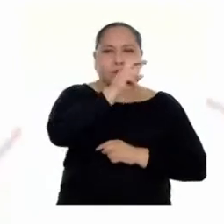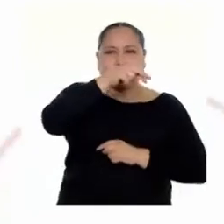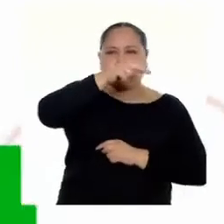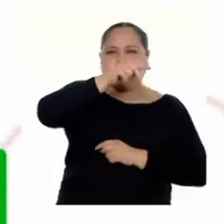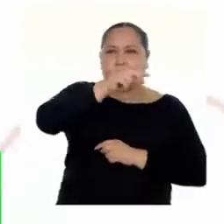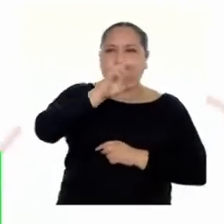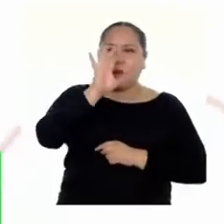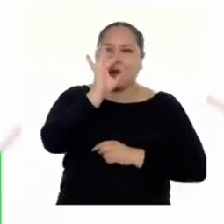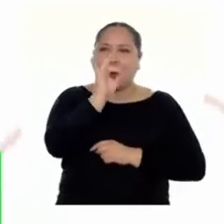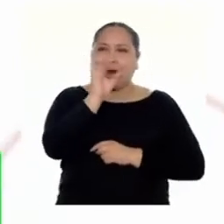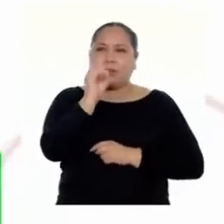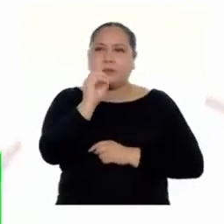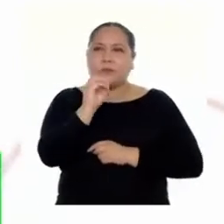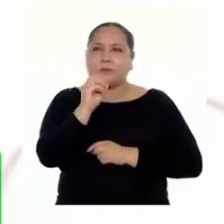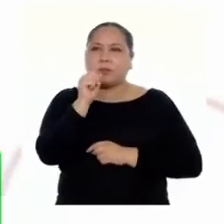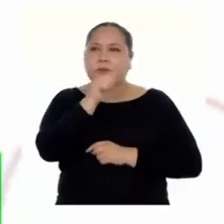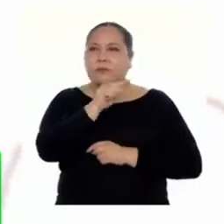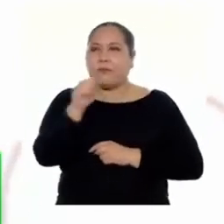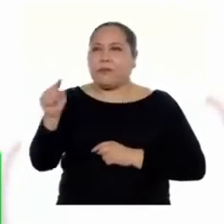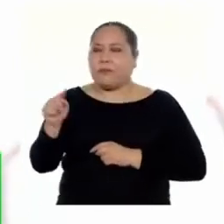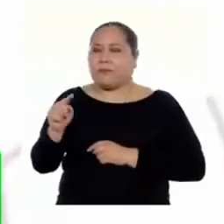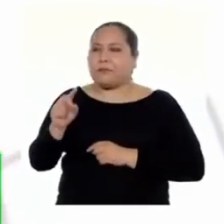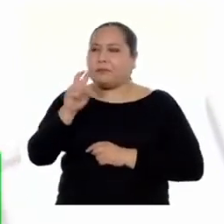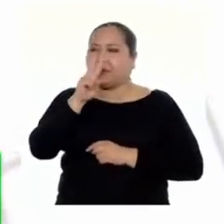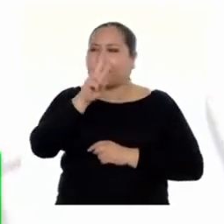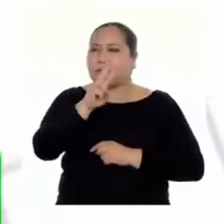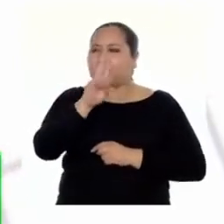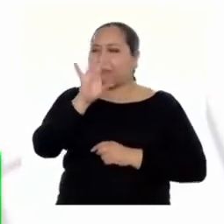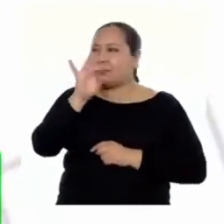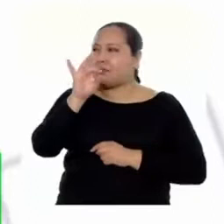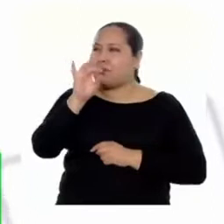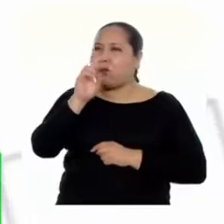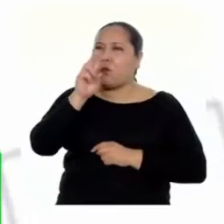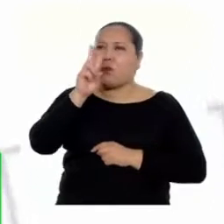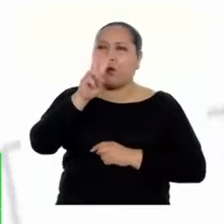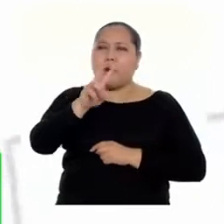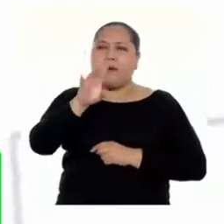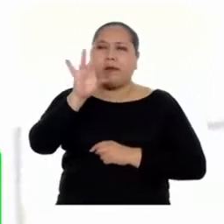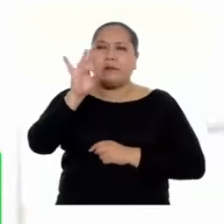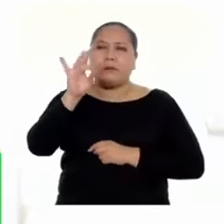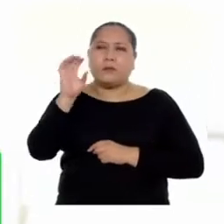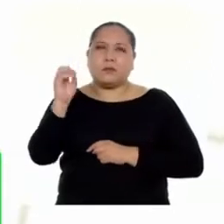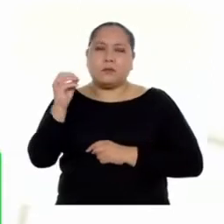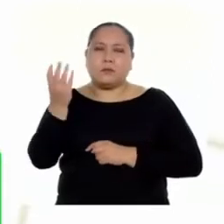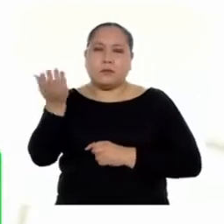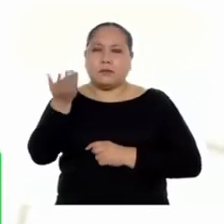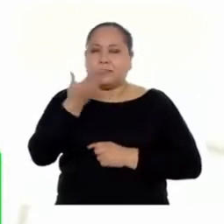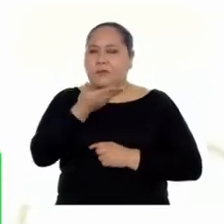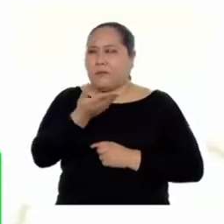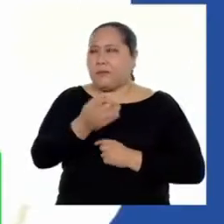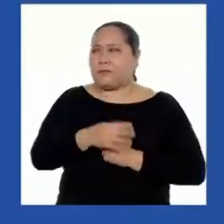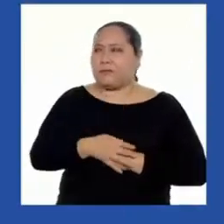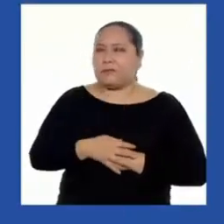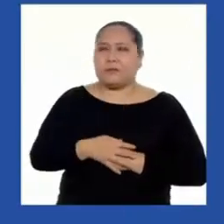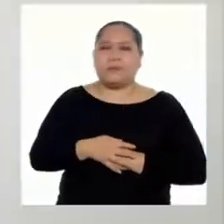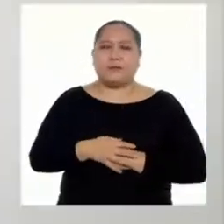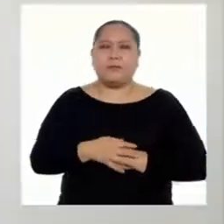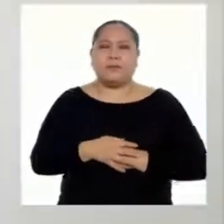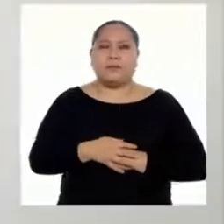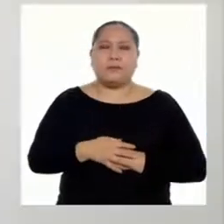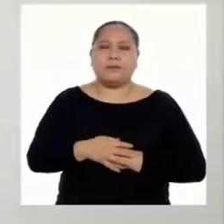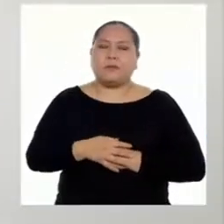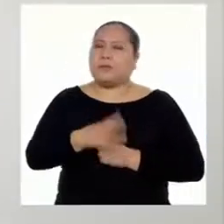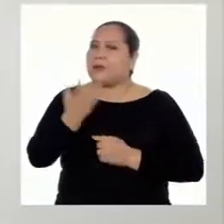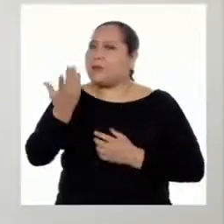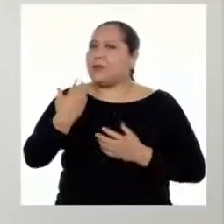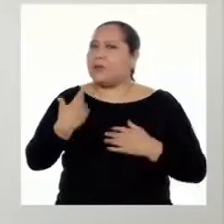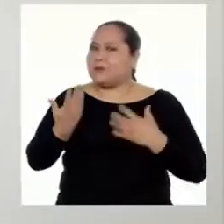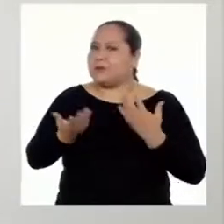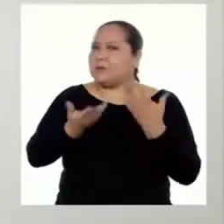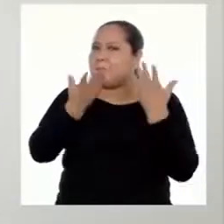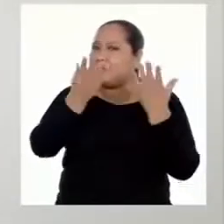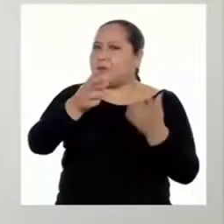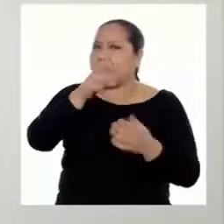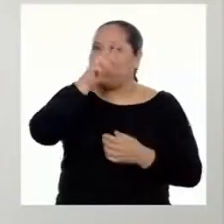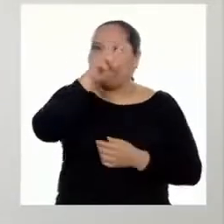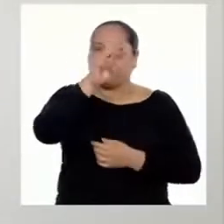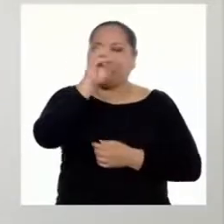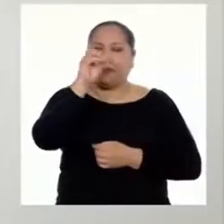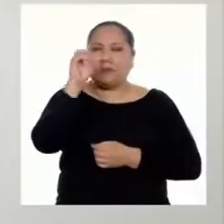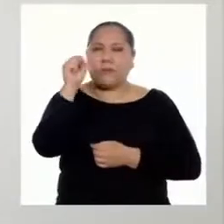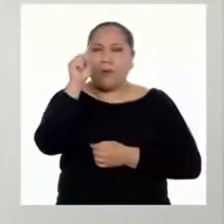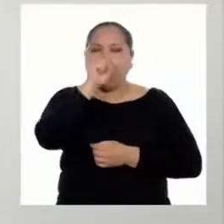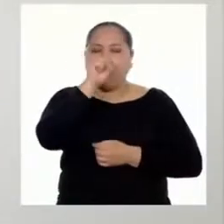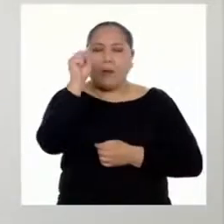O sea, al final de la operación me estaría pagando un total de 280 soles. Y si te ofrezco